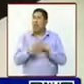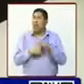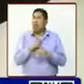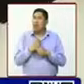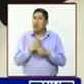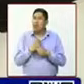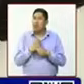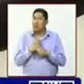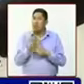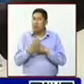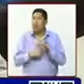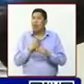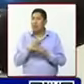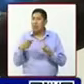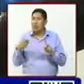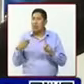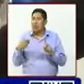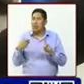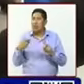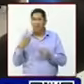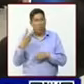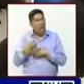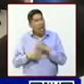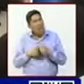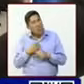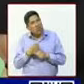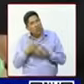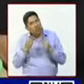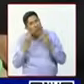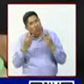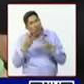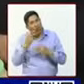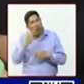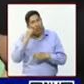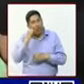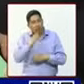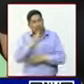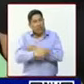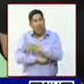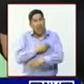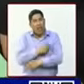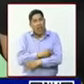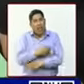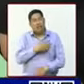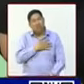2 años o año y medio, ¿no, mami? Que hace 2 años no la ve a su nieta. ¿Y qué te parece,